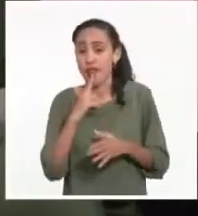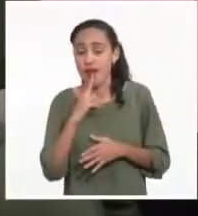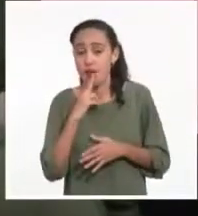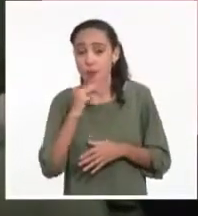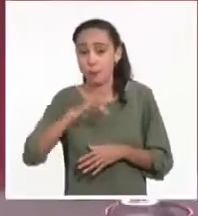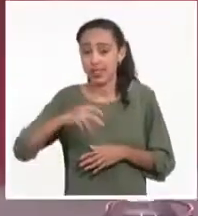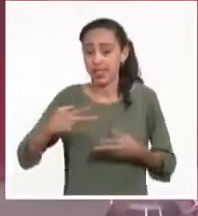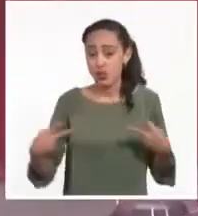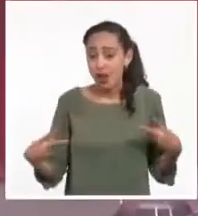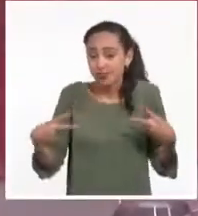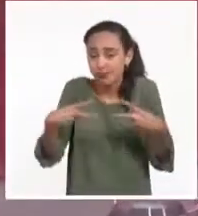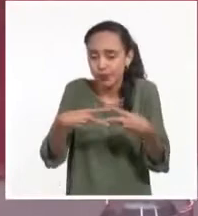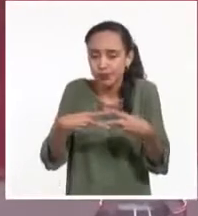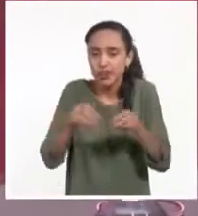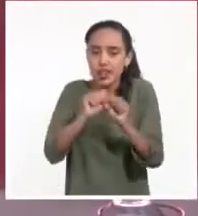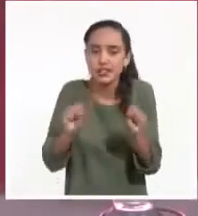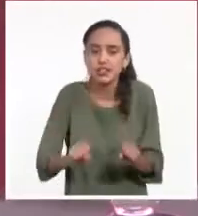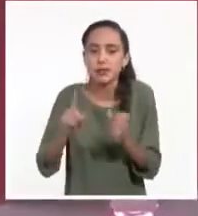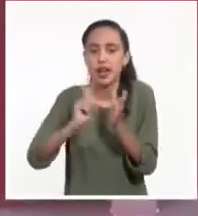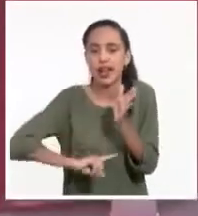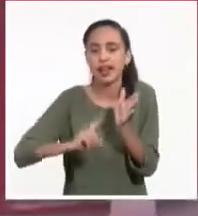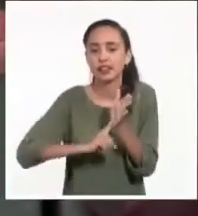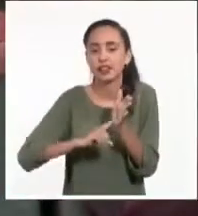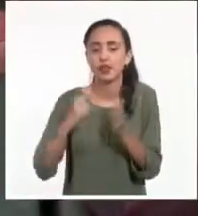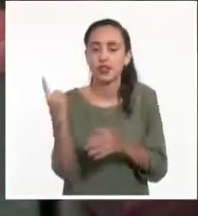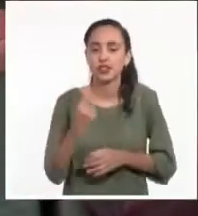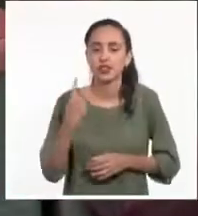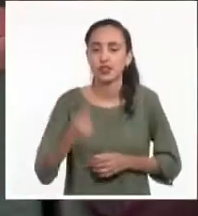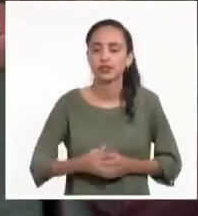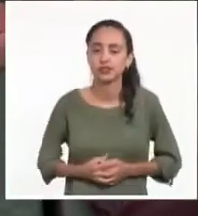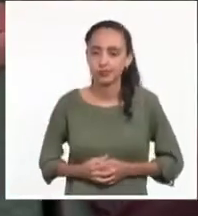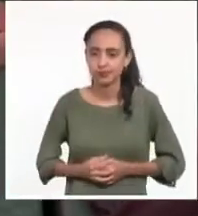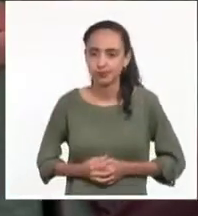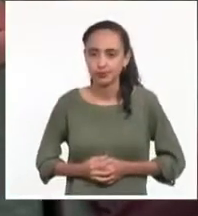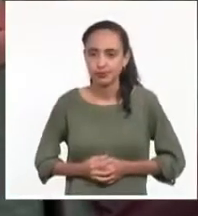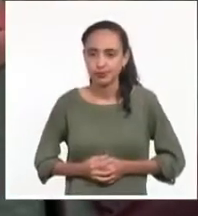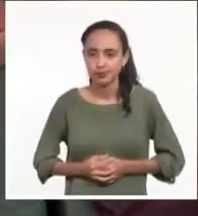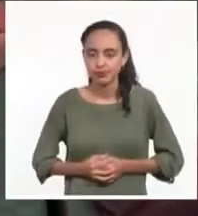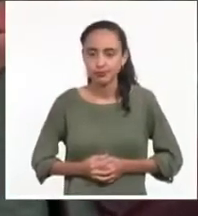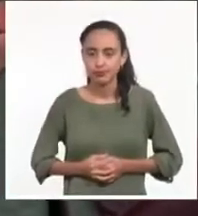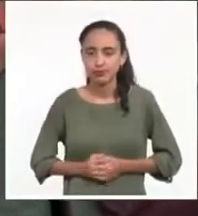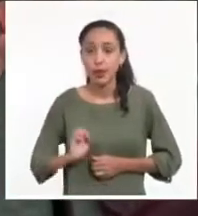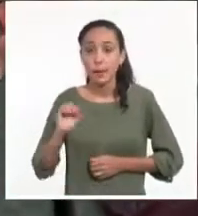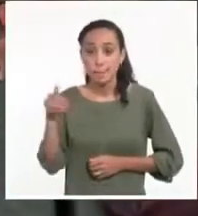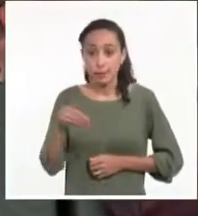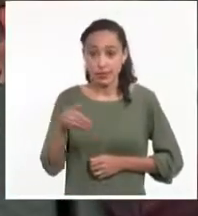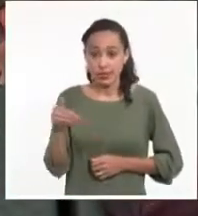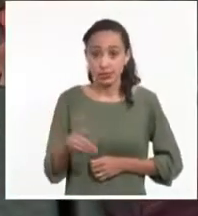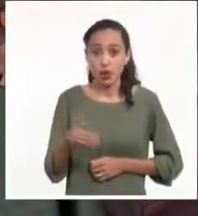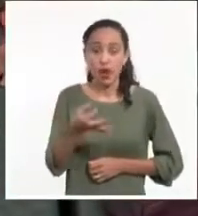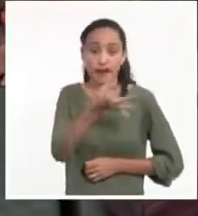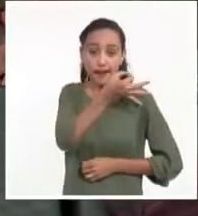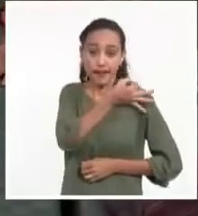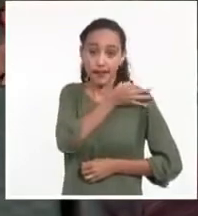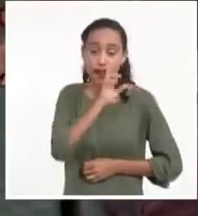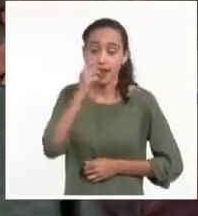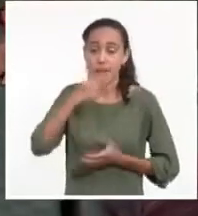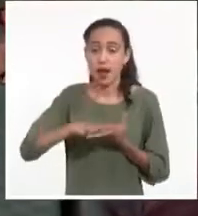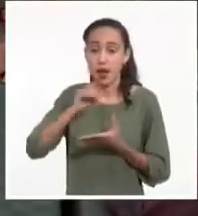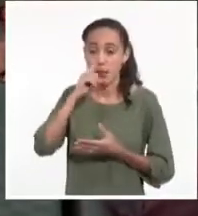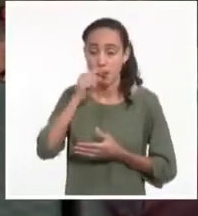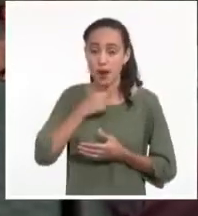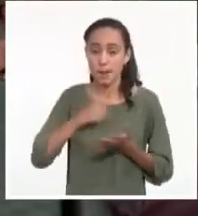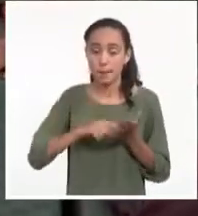del Río al sistema electroenergético nacional. Estaban presentes el general de Cuerpo de Ejército Ramón Espinosa